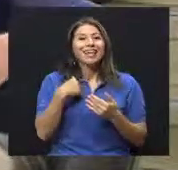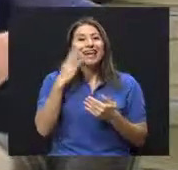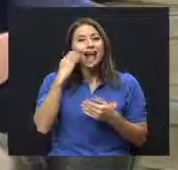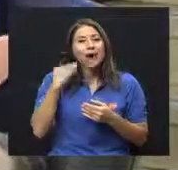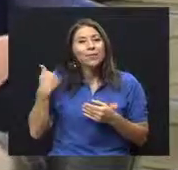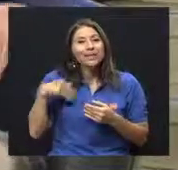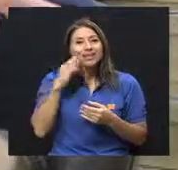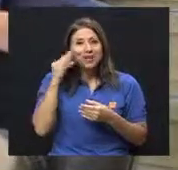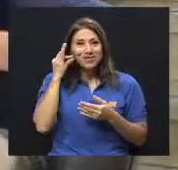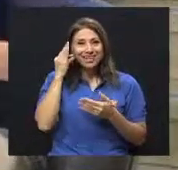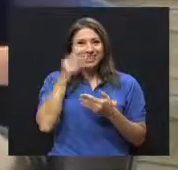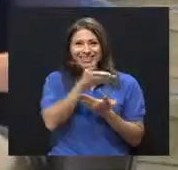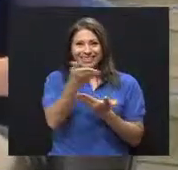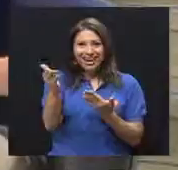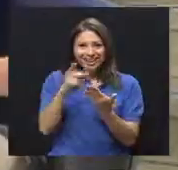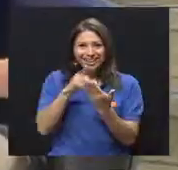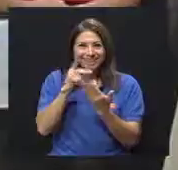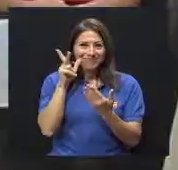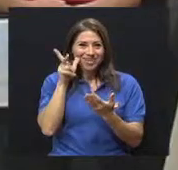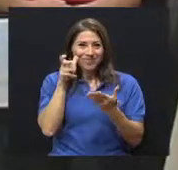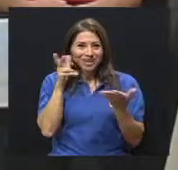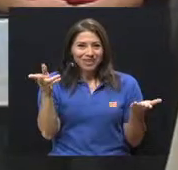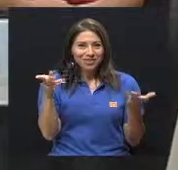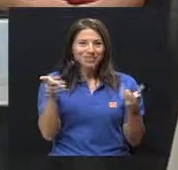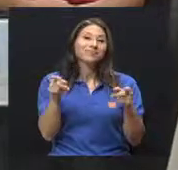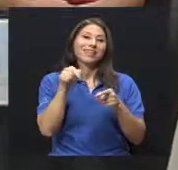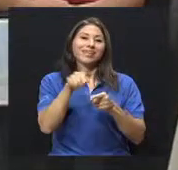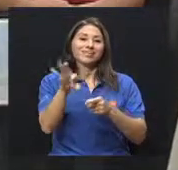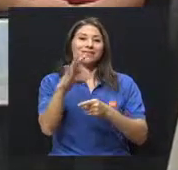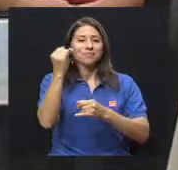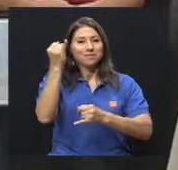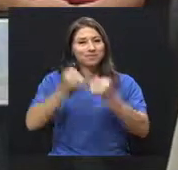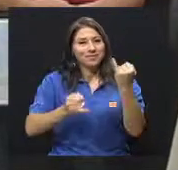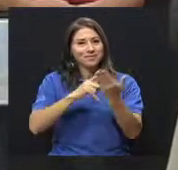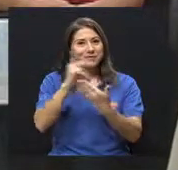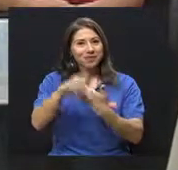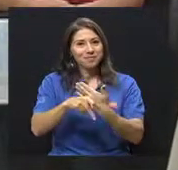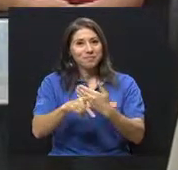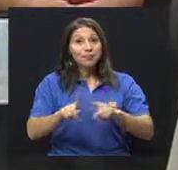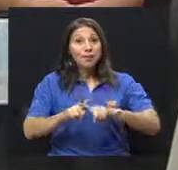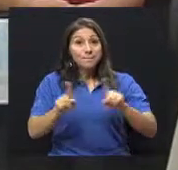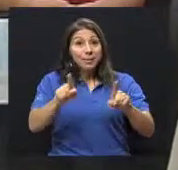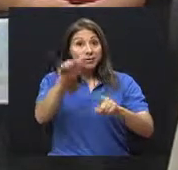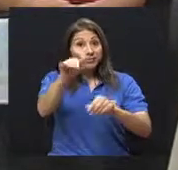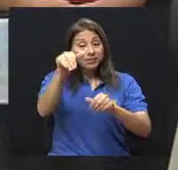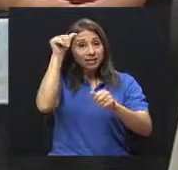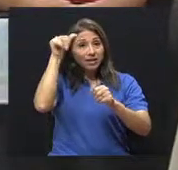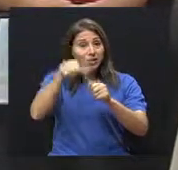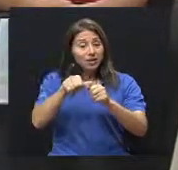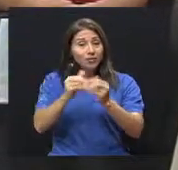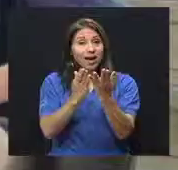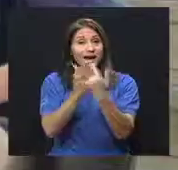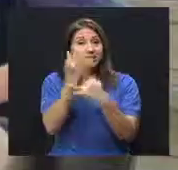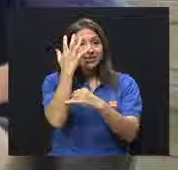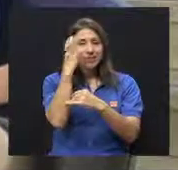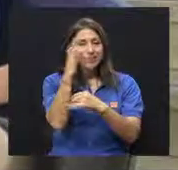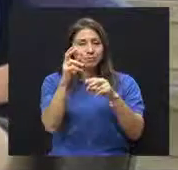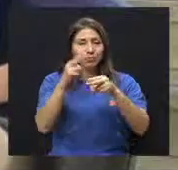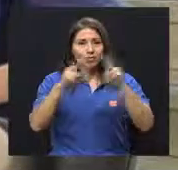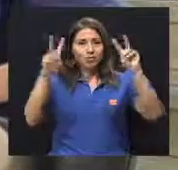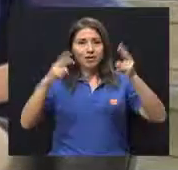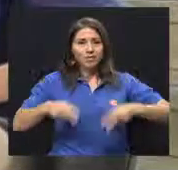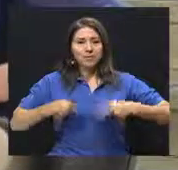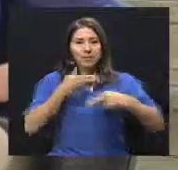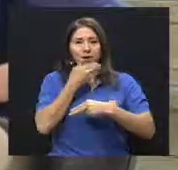estos abuelitos y abuelitas que están ahí escuchándonos, y por supuesto que de esta manera llegamos al final de nuestro programa, pero les recuerdo nuestra página en